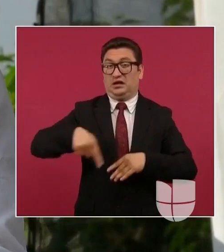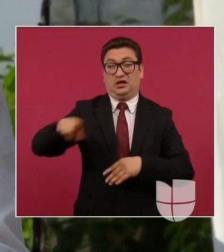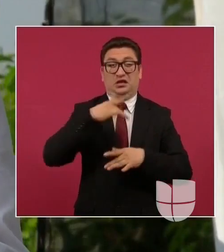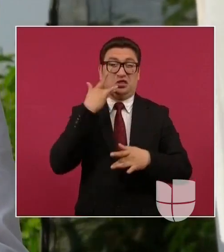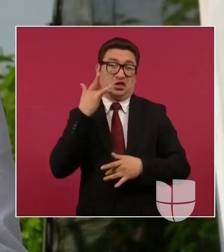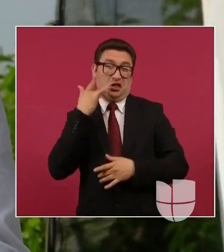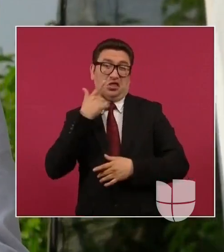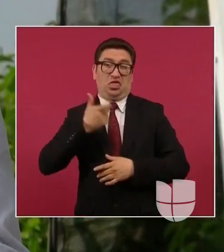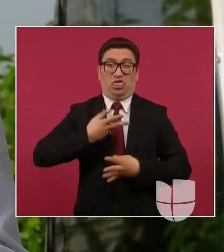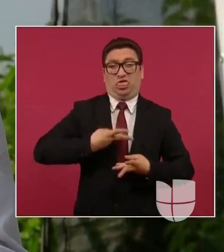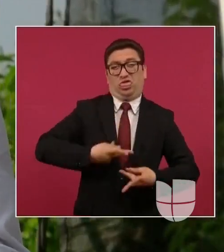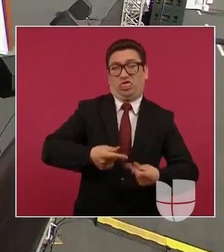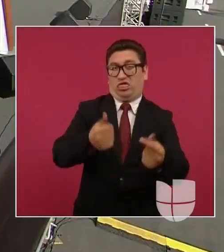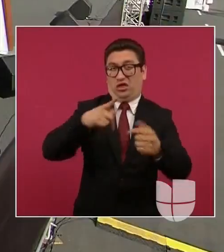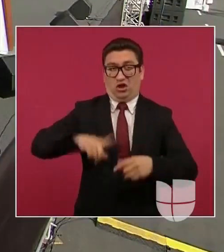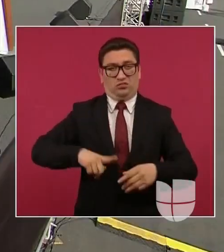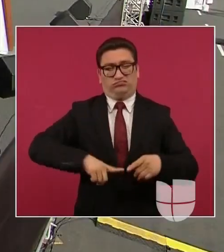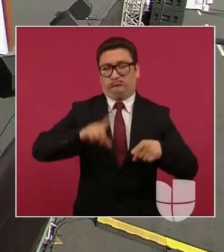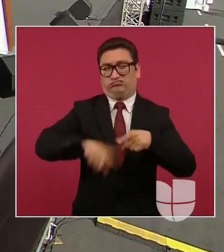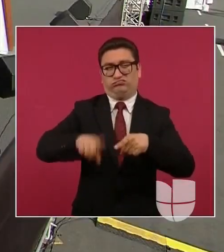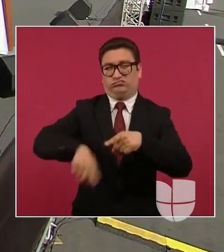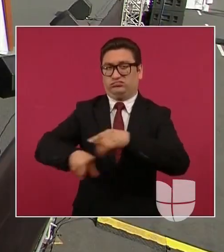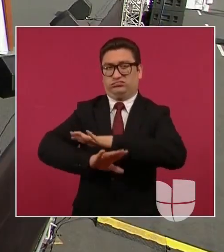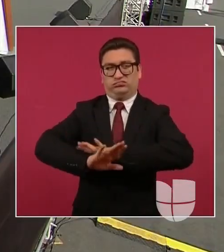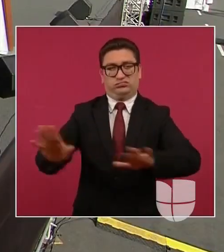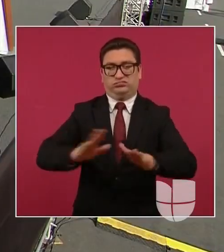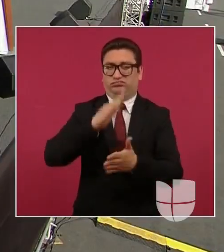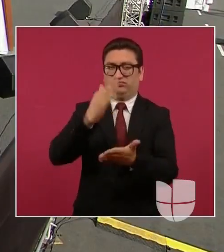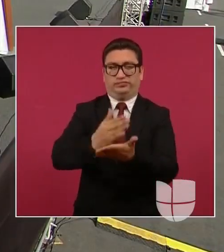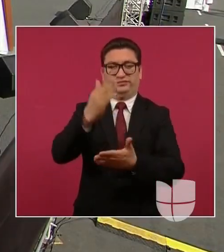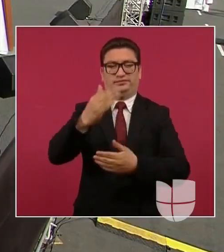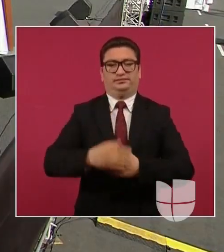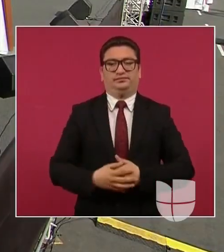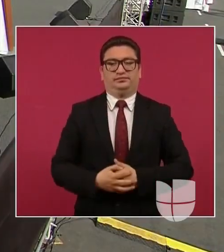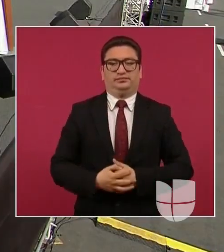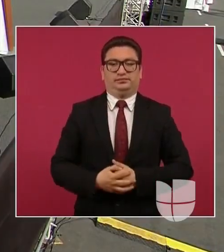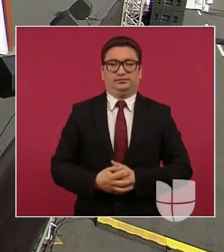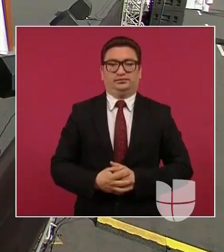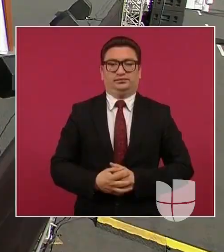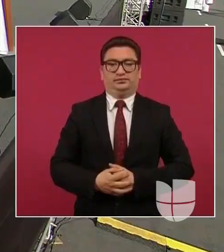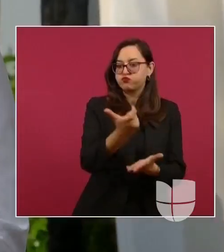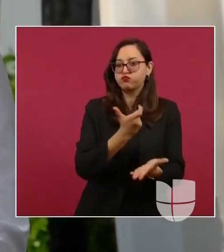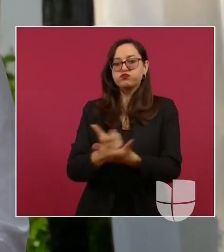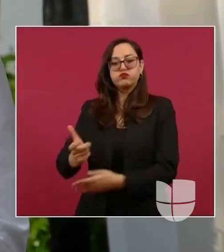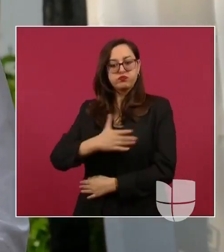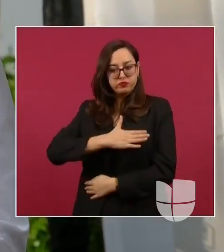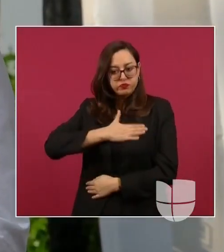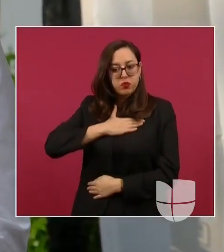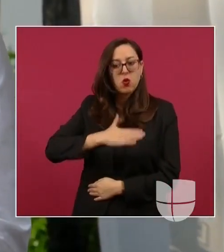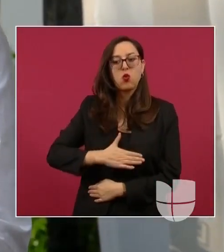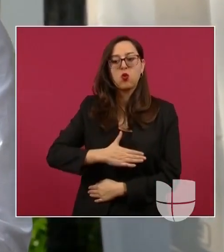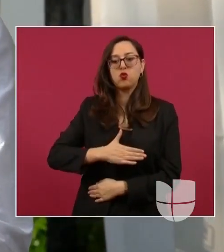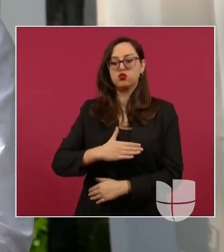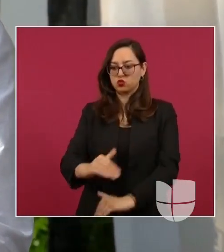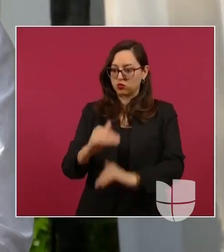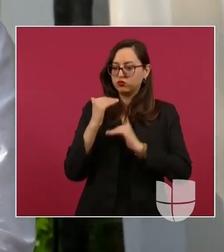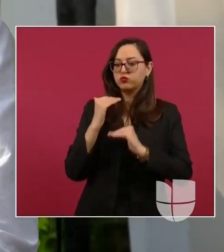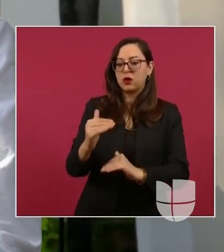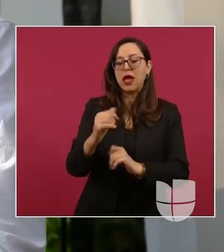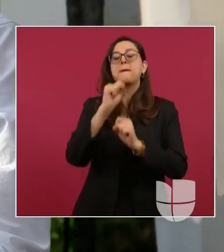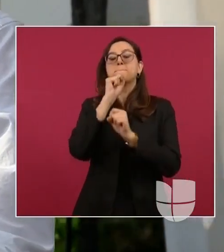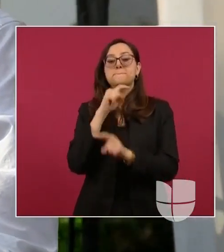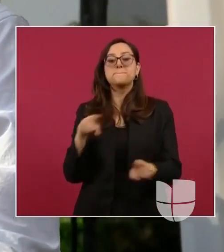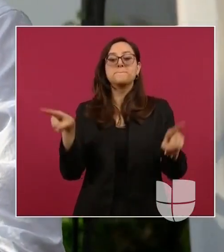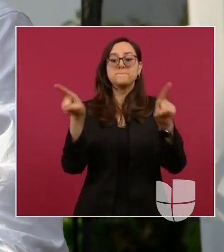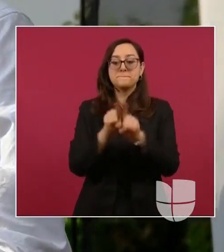el derroche en el gobierno. Además, aseguró que ha funcionado la estrategia de combate a la corrupción y cada vez se ayuda más a